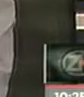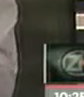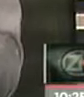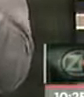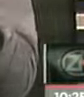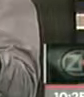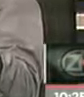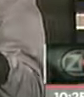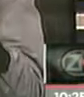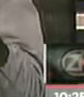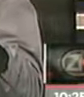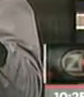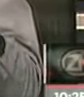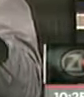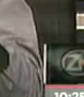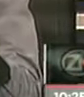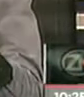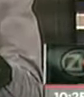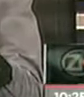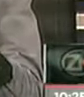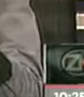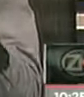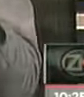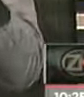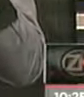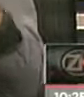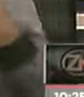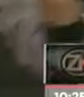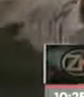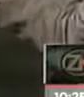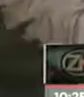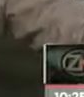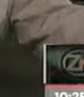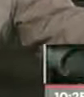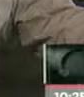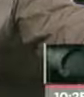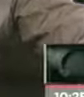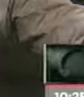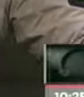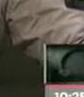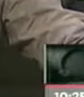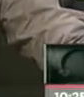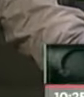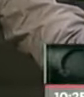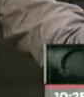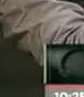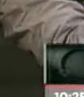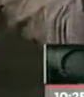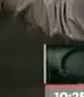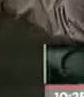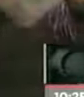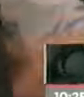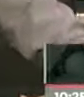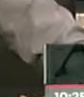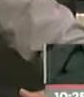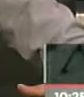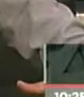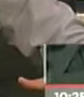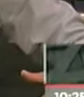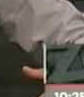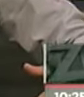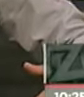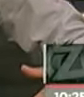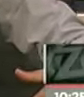generar, inclusive, imagínense la narrativa de Abrams y de Guaidó les tocó